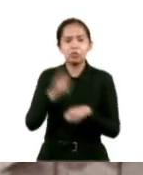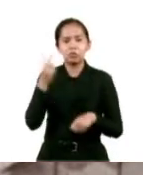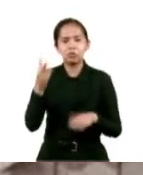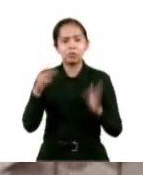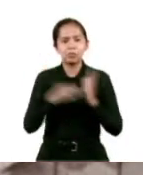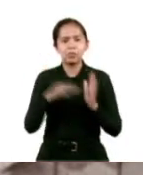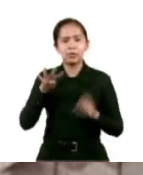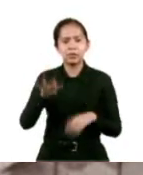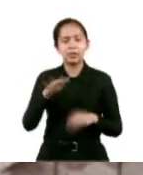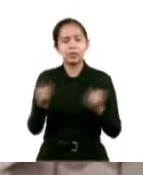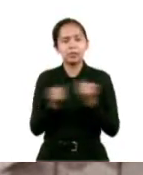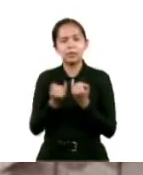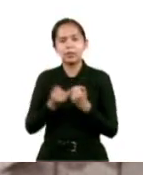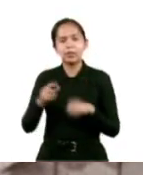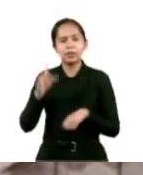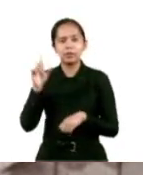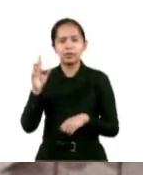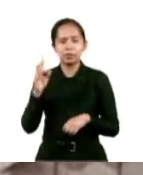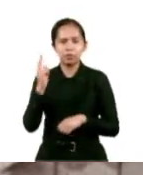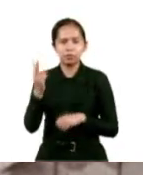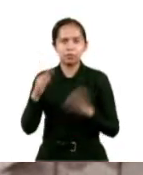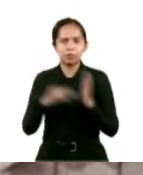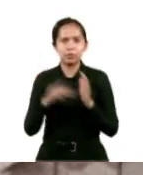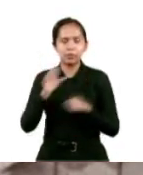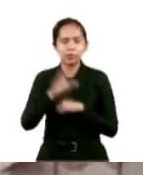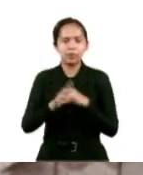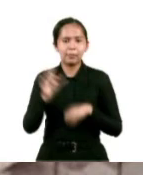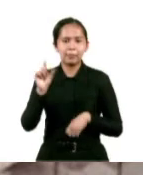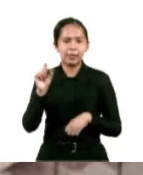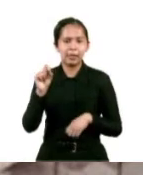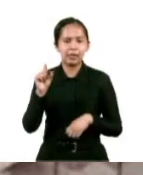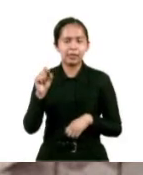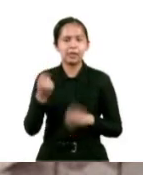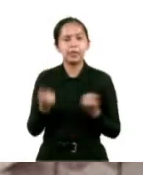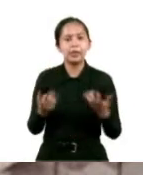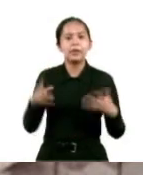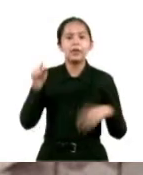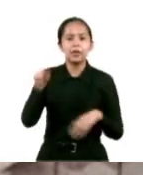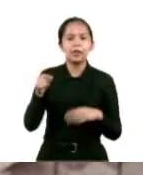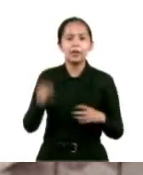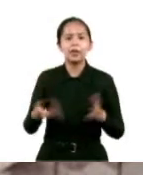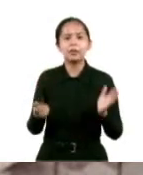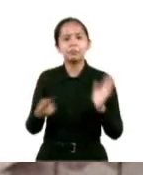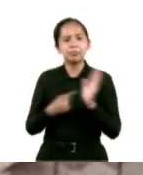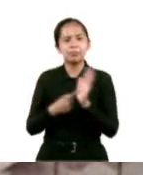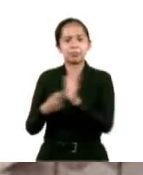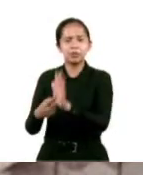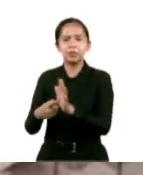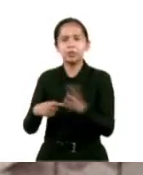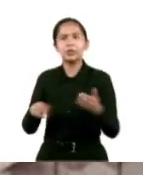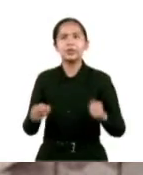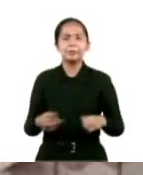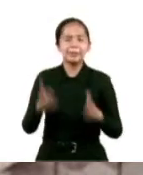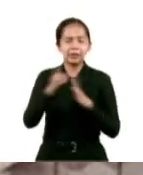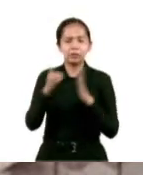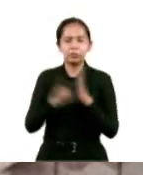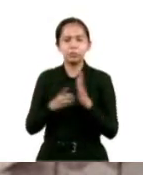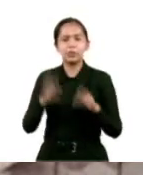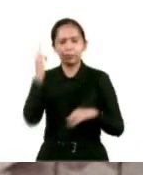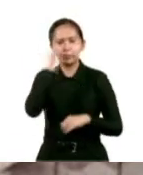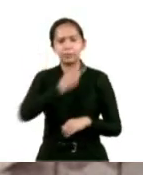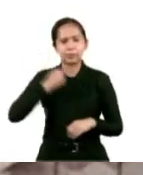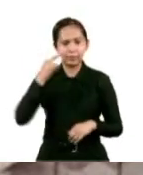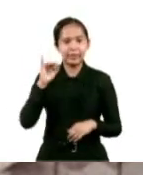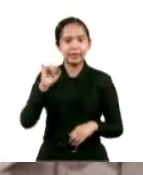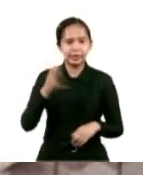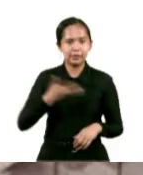2020. Segundo punto, se utiliza como sustento imágenes de Google View, aun cuando la empresa Google establece en sus